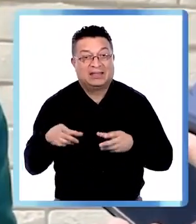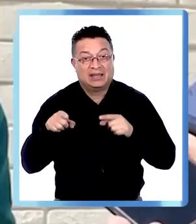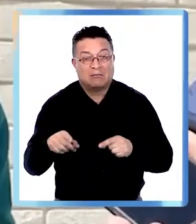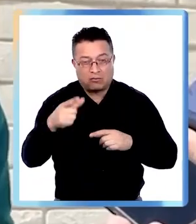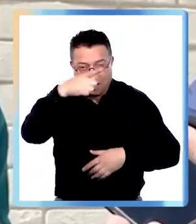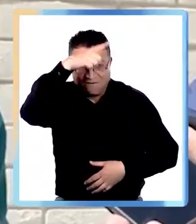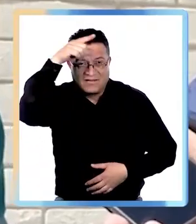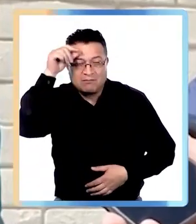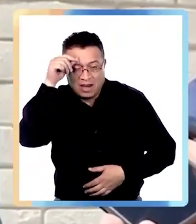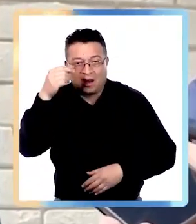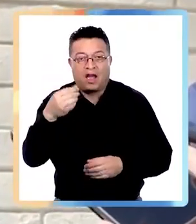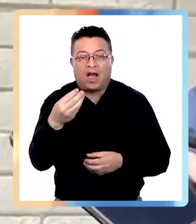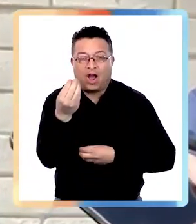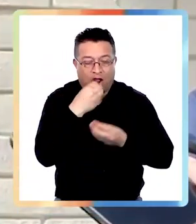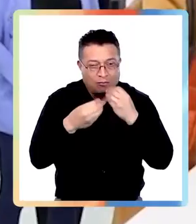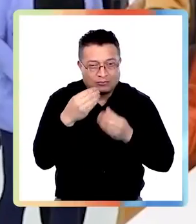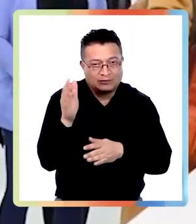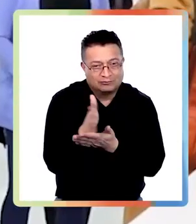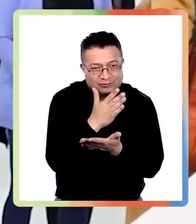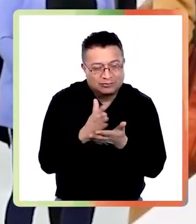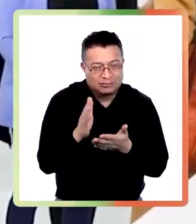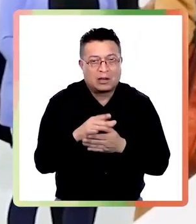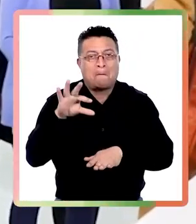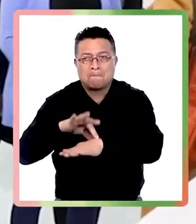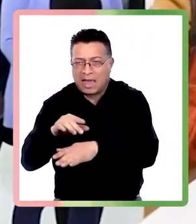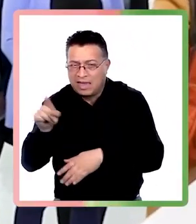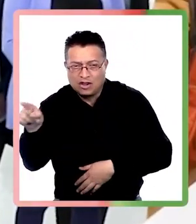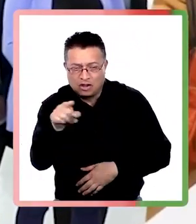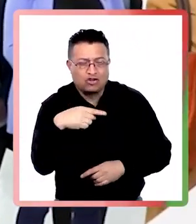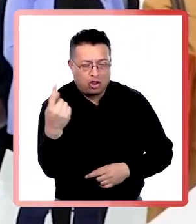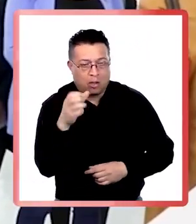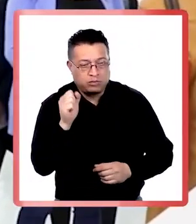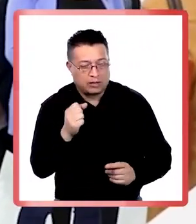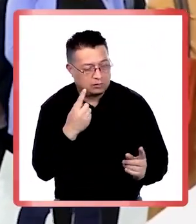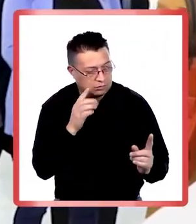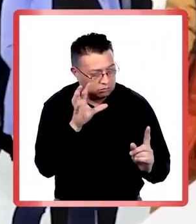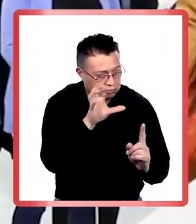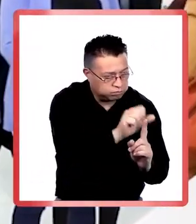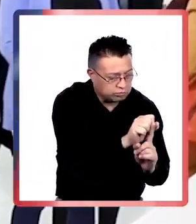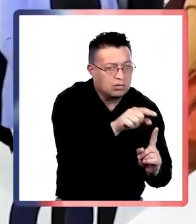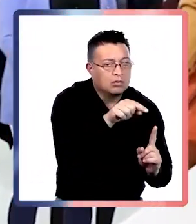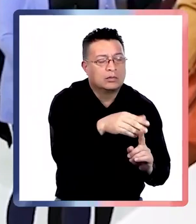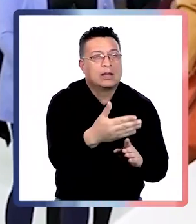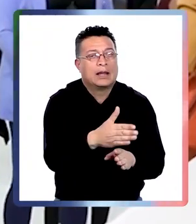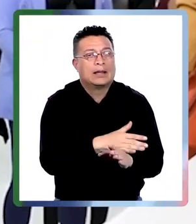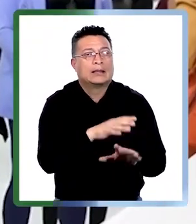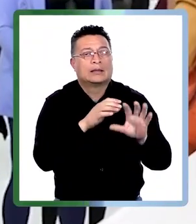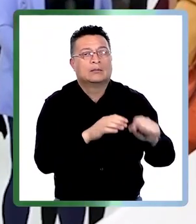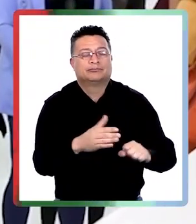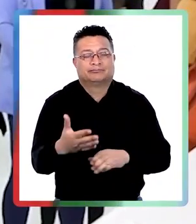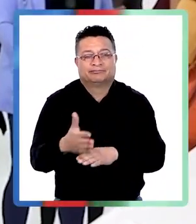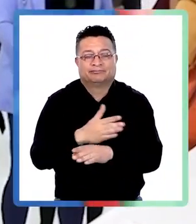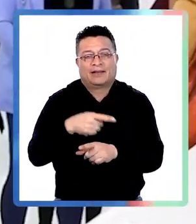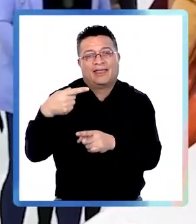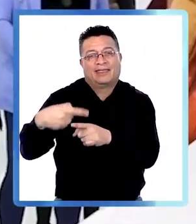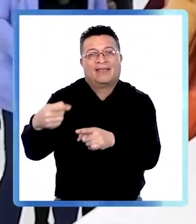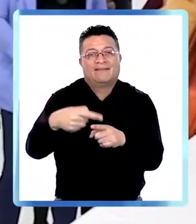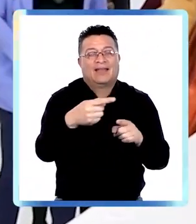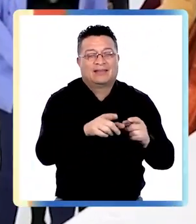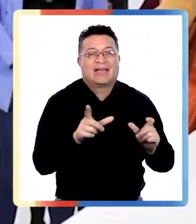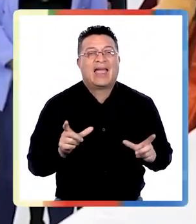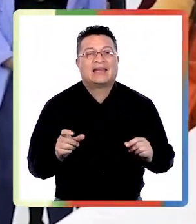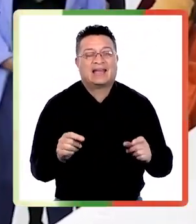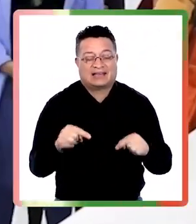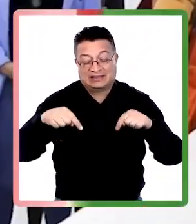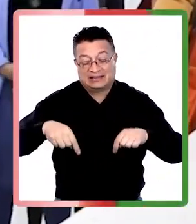enfermeras, nutricionistas, médicos, fue acercarse y tomar la relevancia de detectar oportunamente los diferentes tipos de cáncer que se dan en